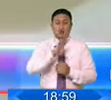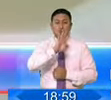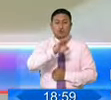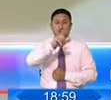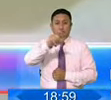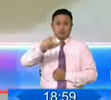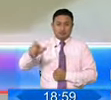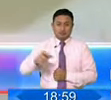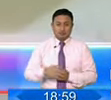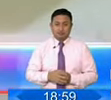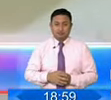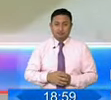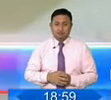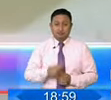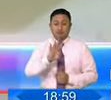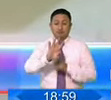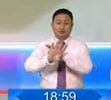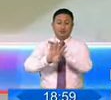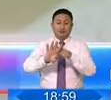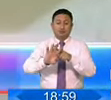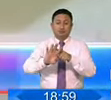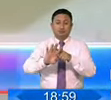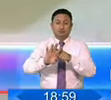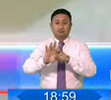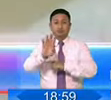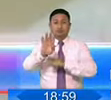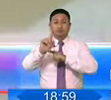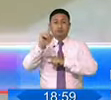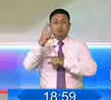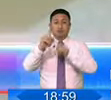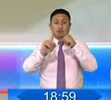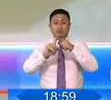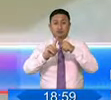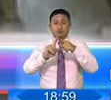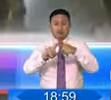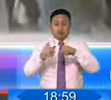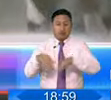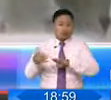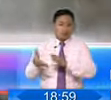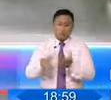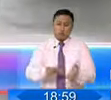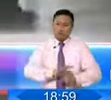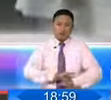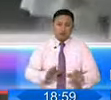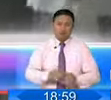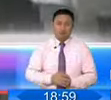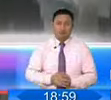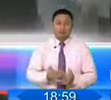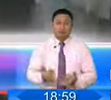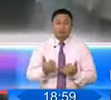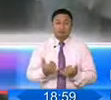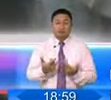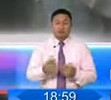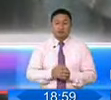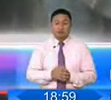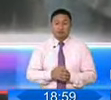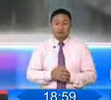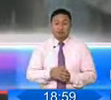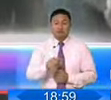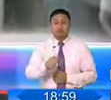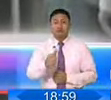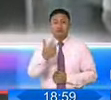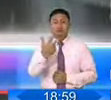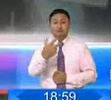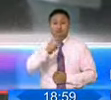lesionados. De esos 4 lesionados, el primer lesionado que llegó fallecido. Y en estos momentos estamos atendiendo otras